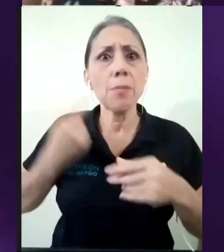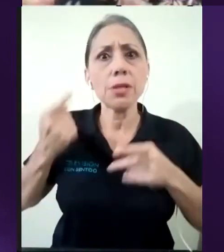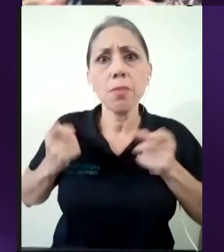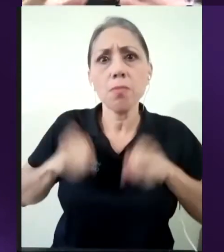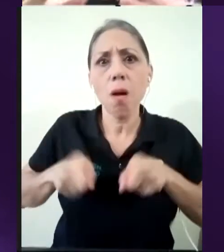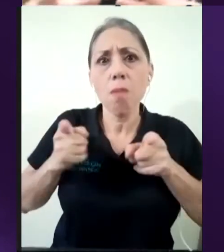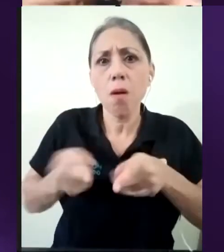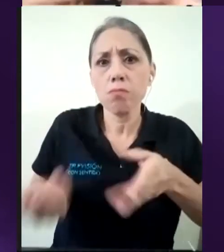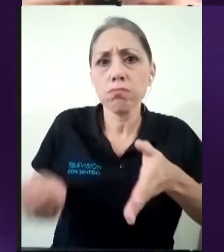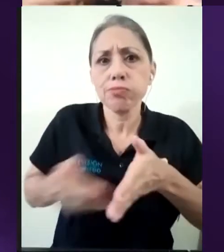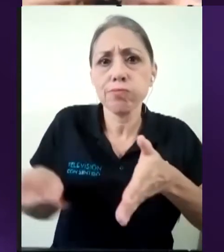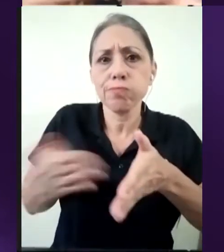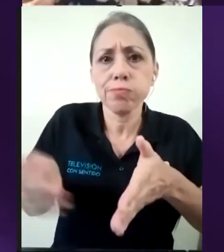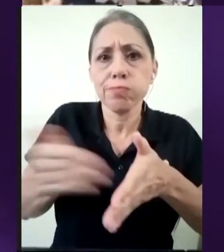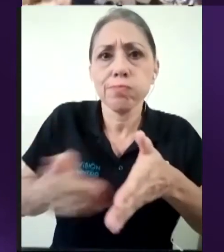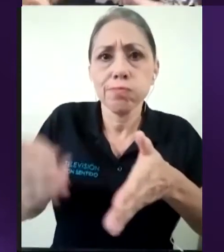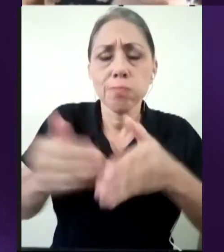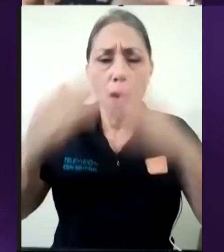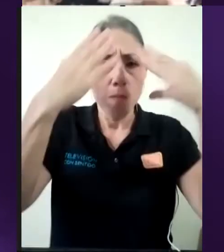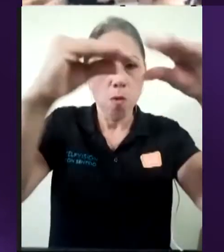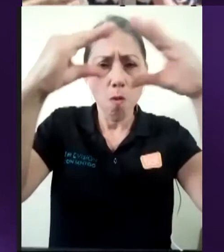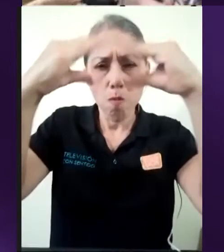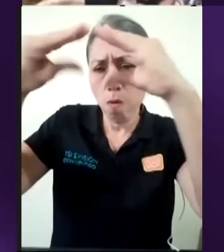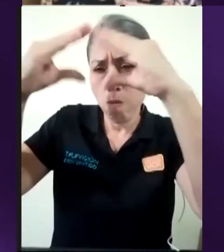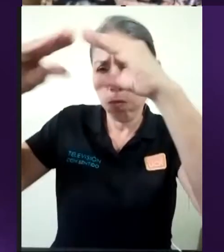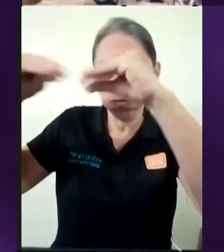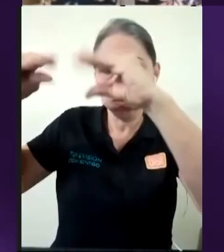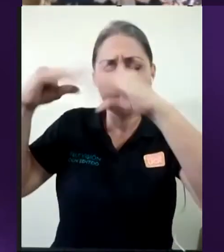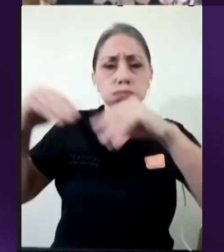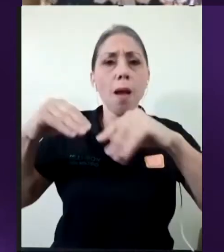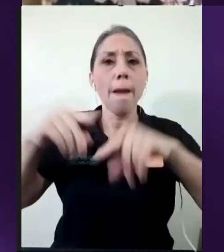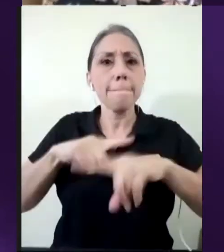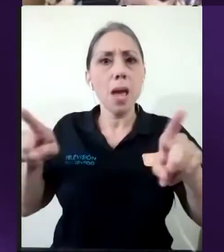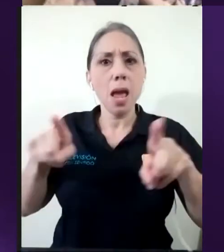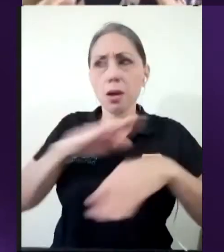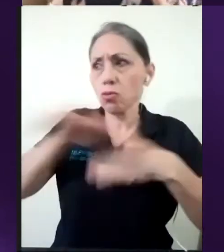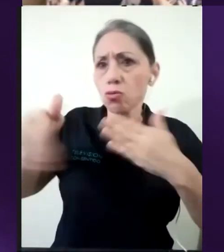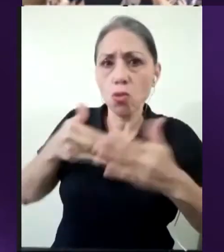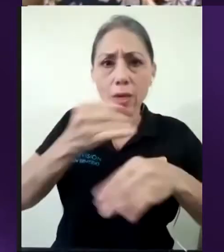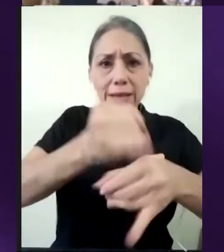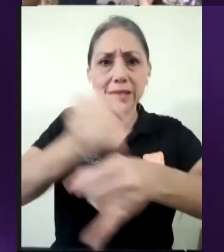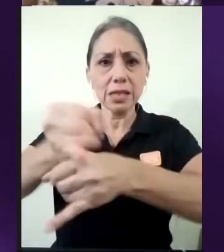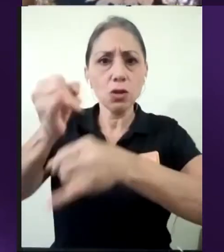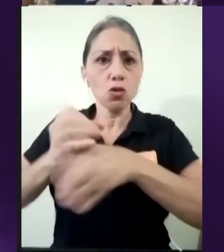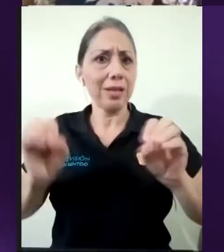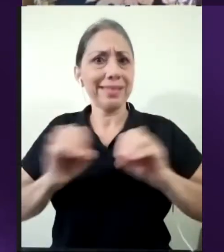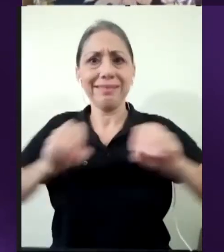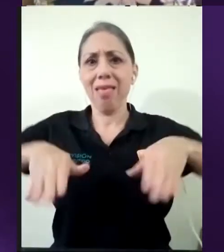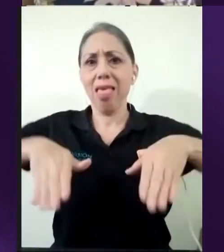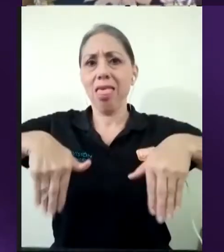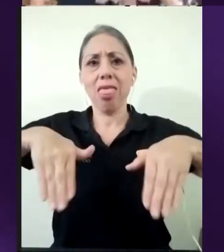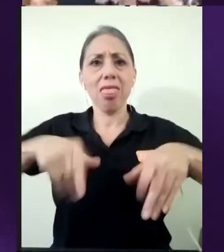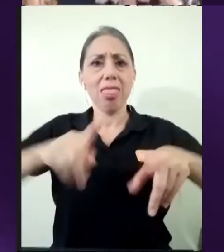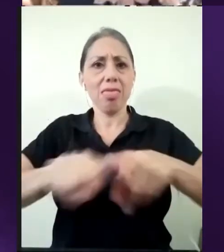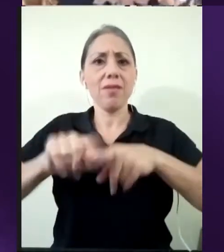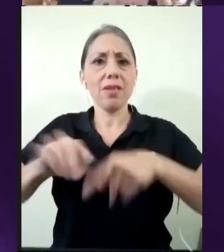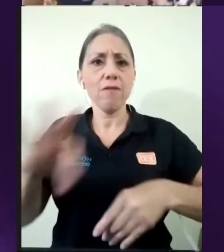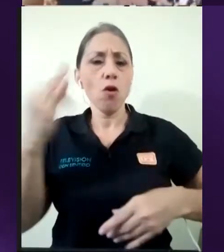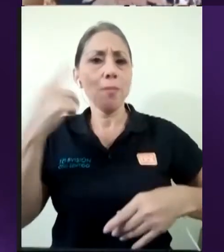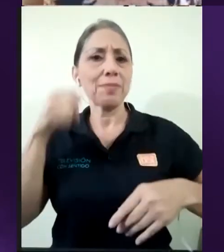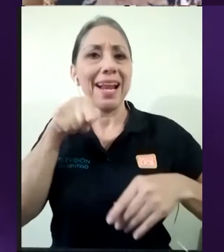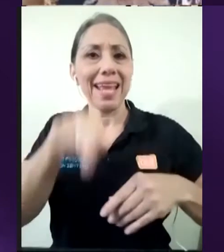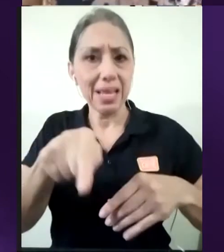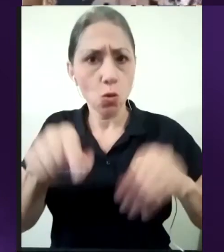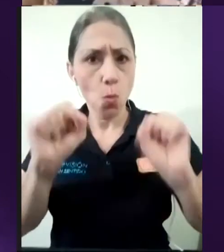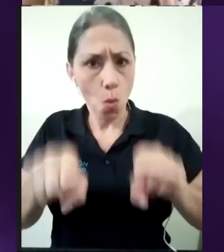de repente todas las instituciones del Estado no cuentan con las herramientas para que estos contenidos sean en formatos